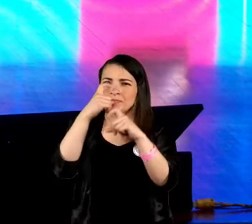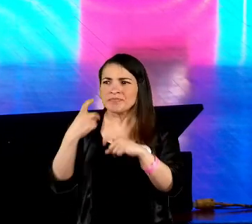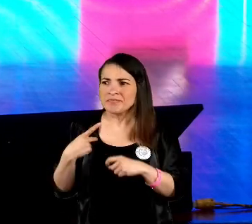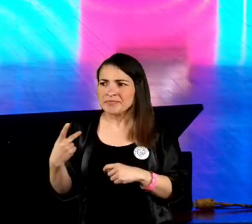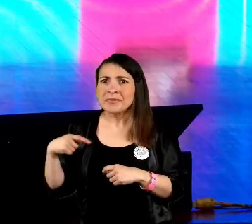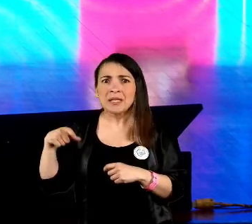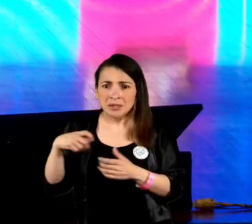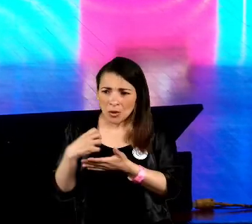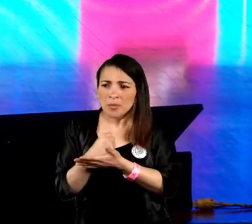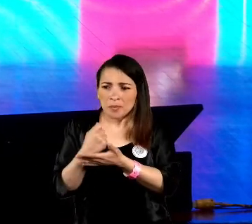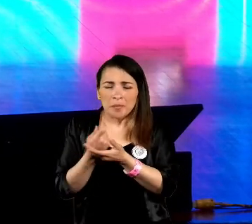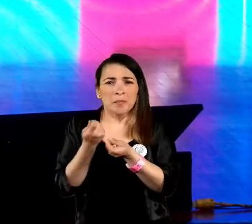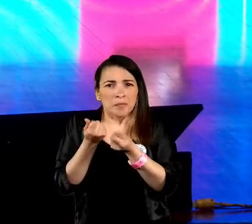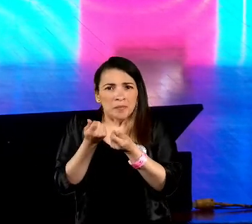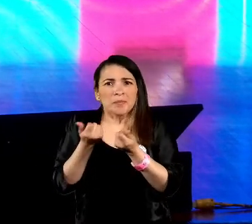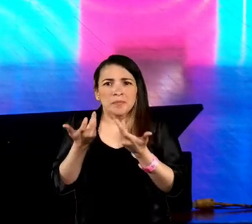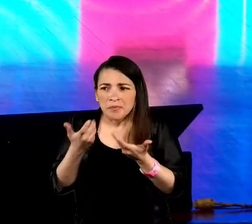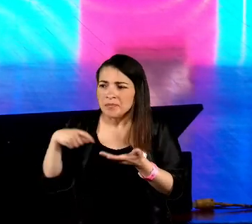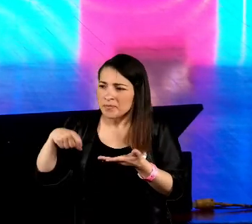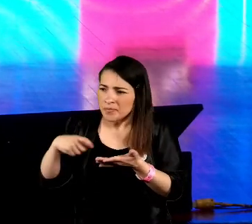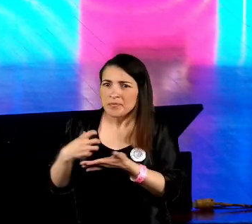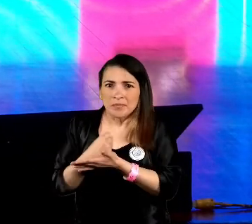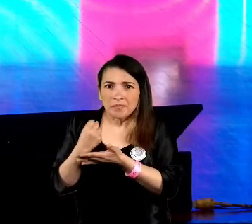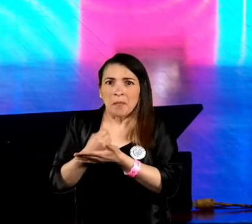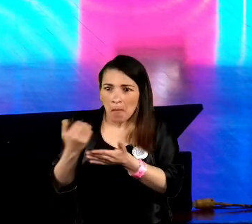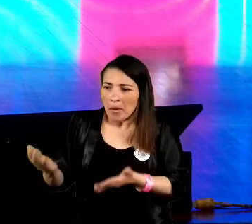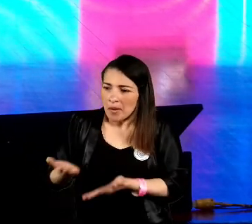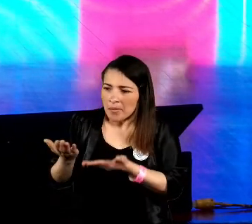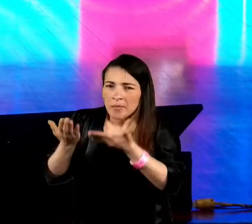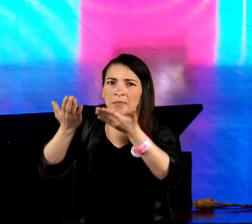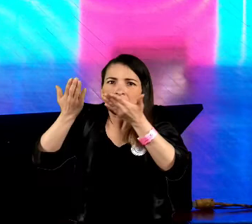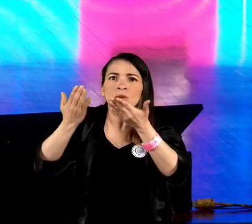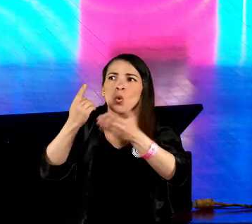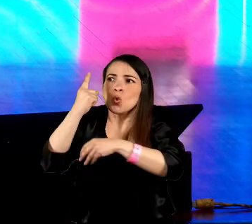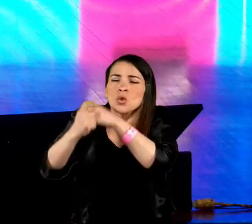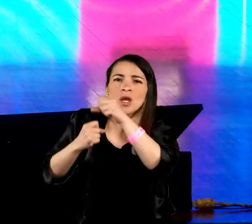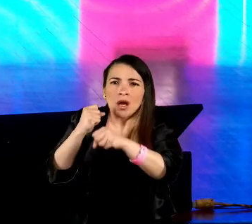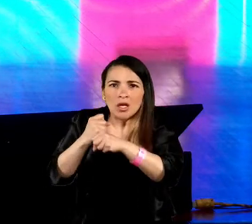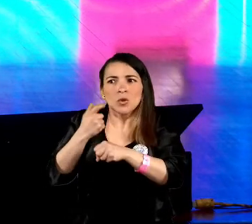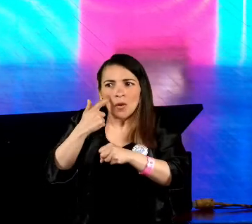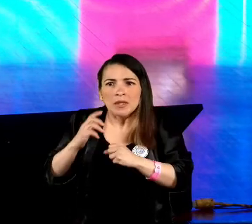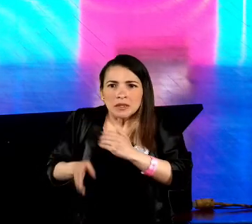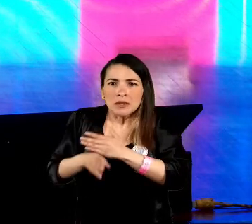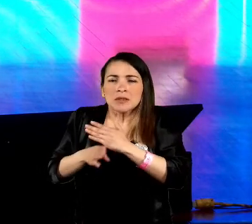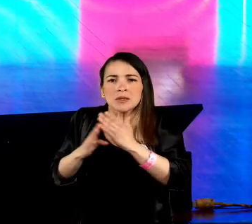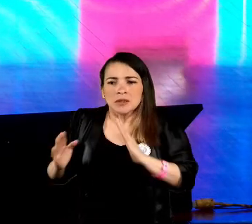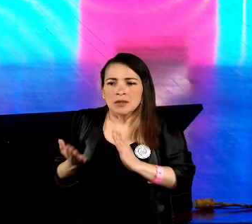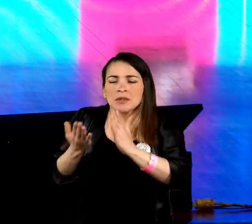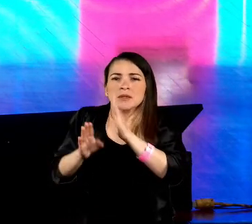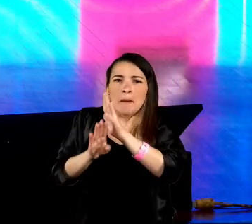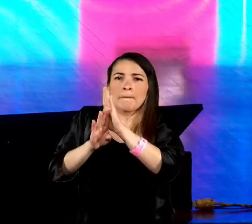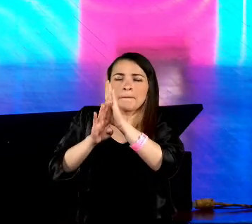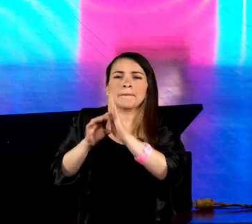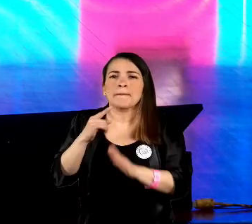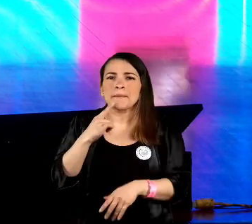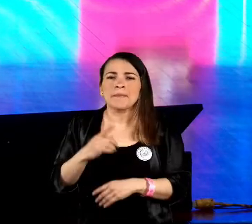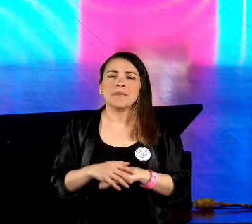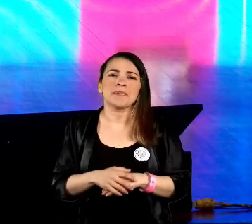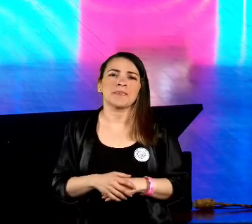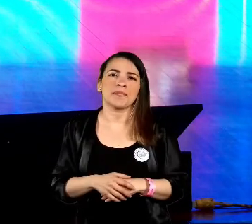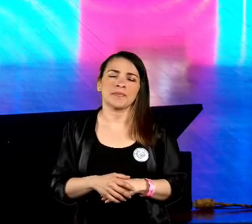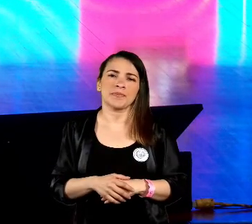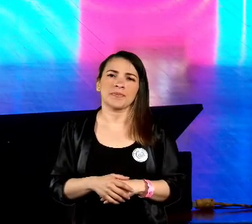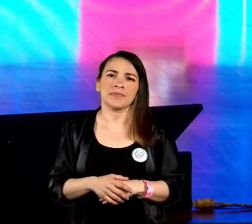que generar ingresos algo para para para ver si se subsistíamos Un año más y eso empezó a traccionar